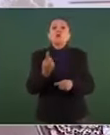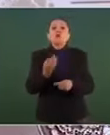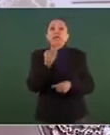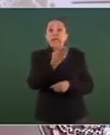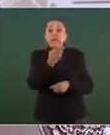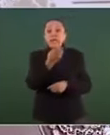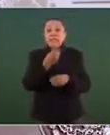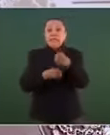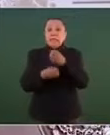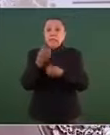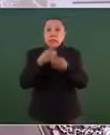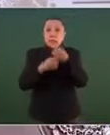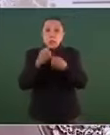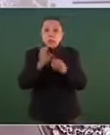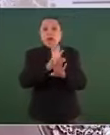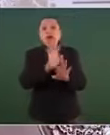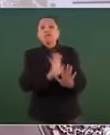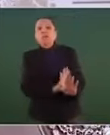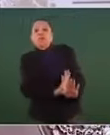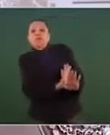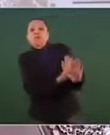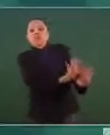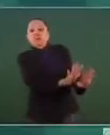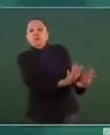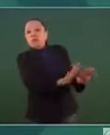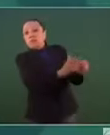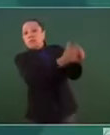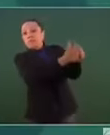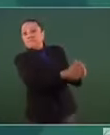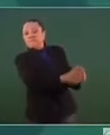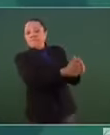obra que estaba parada